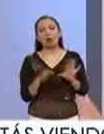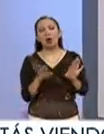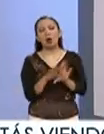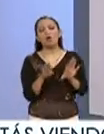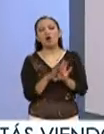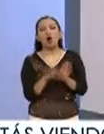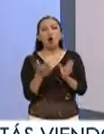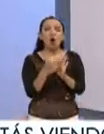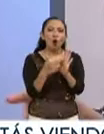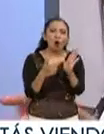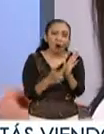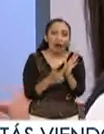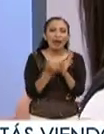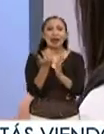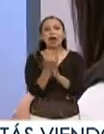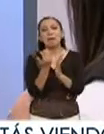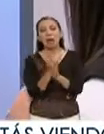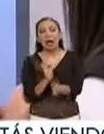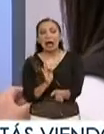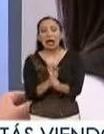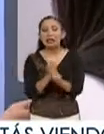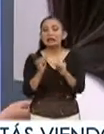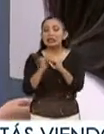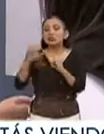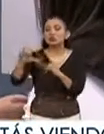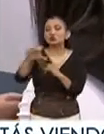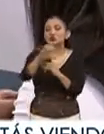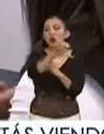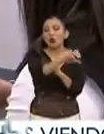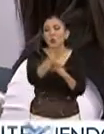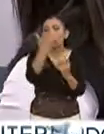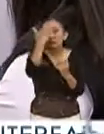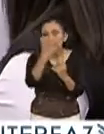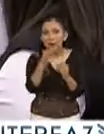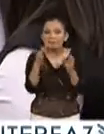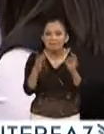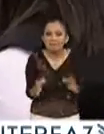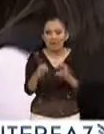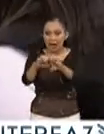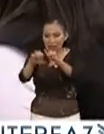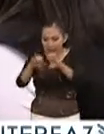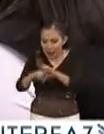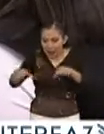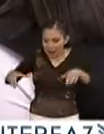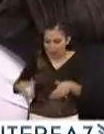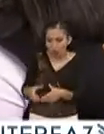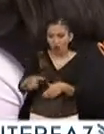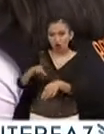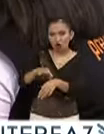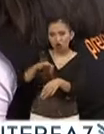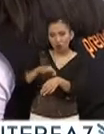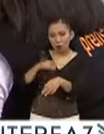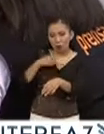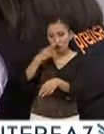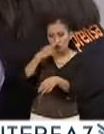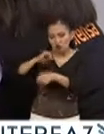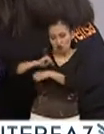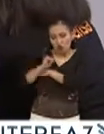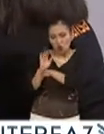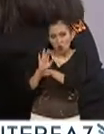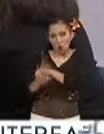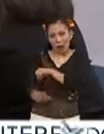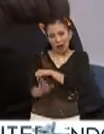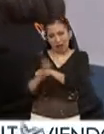va a funcionar, que se fortalezcan las instituciones, el equipo con el que se deben de resguardar los